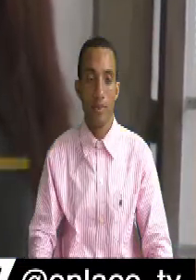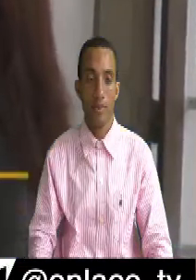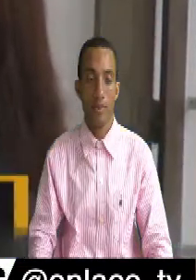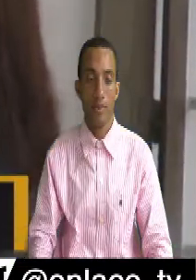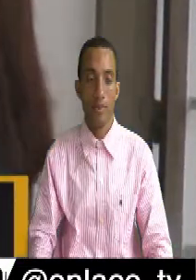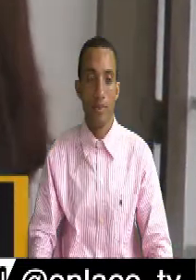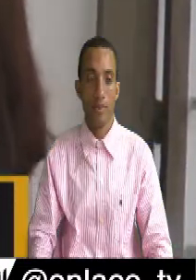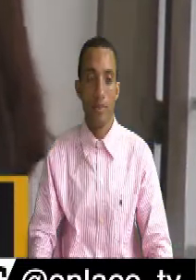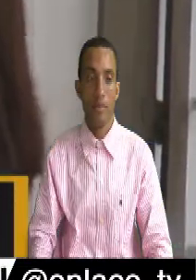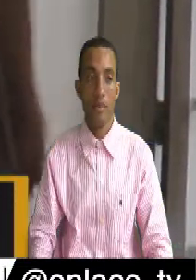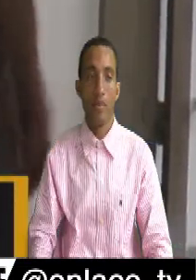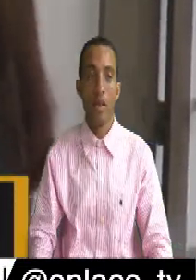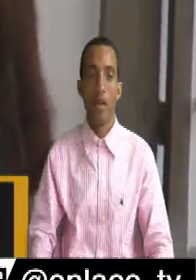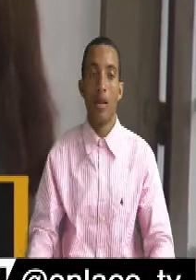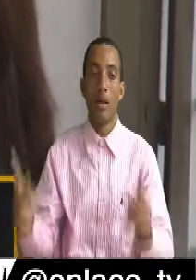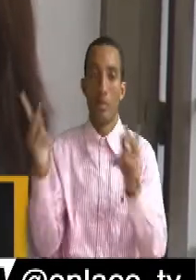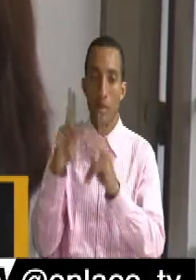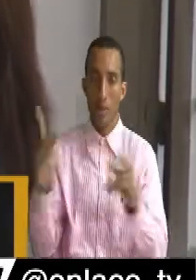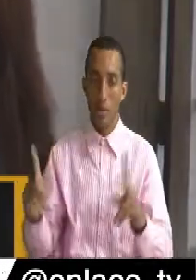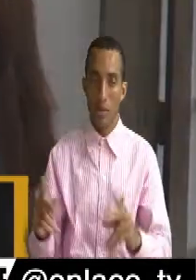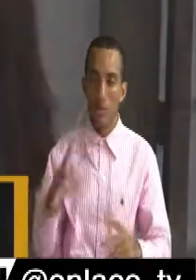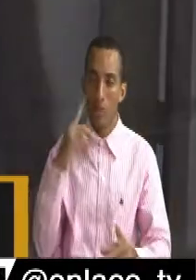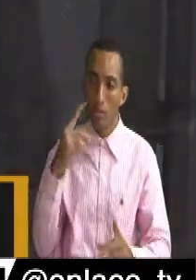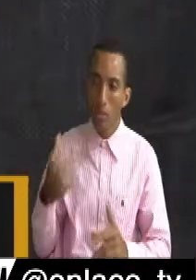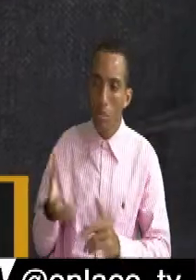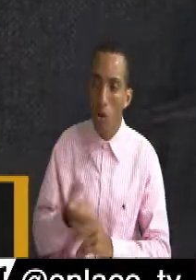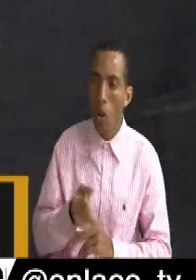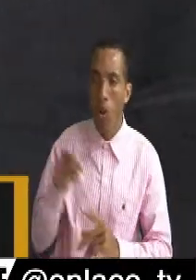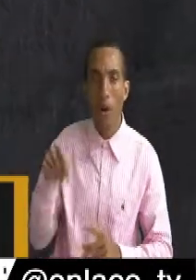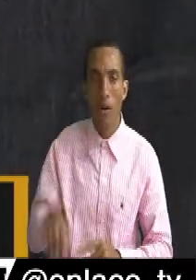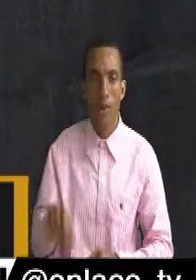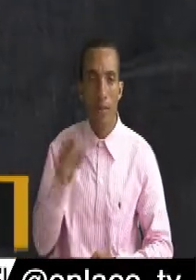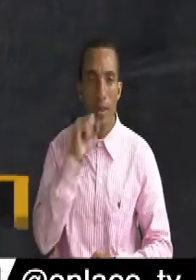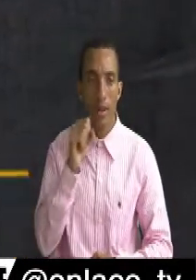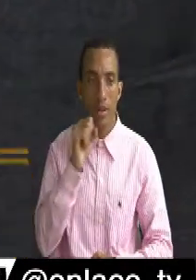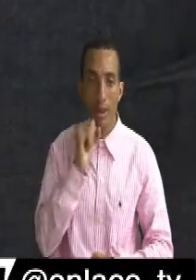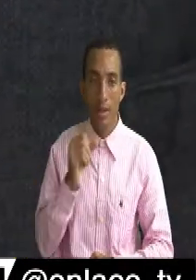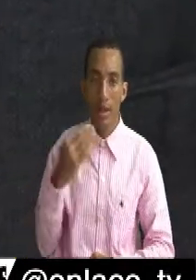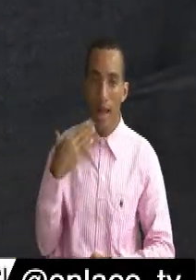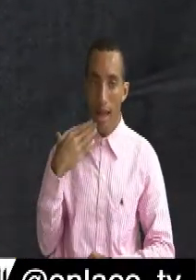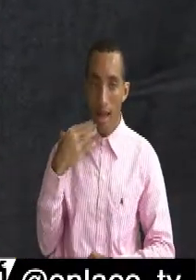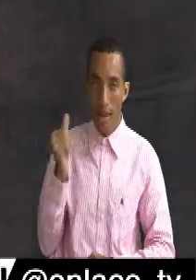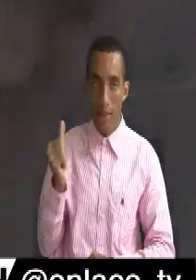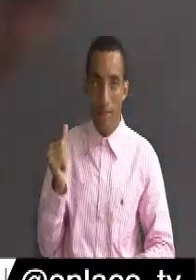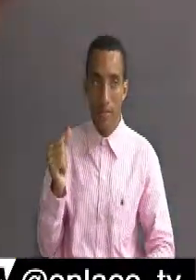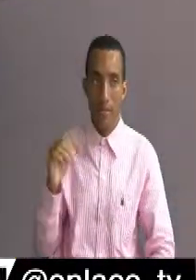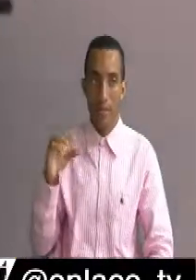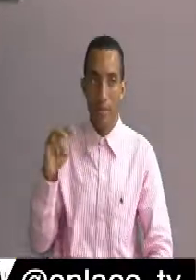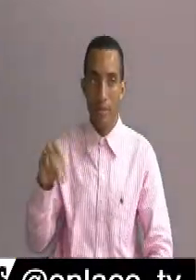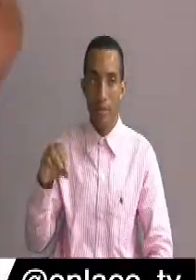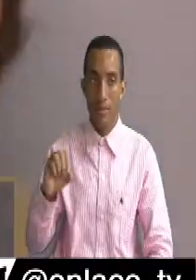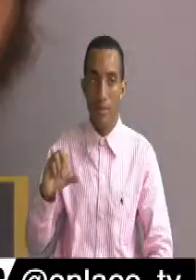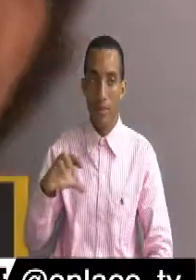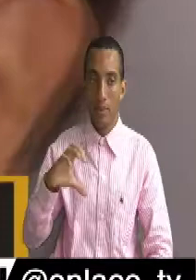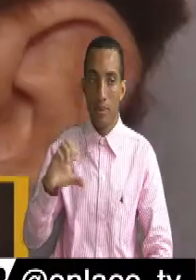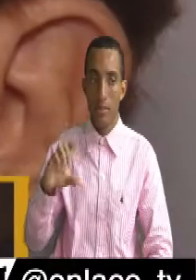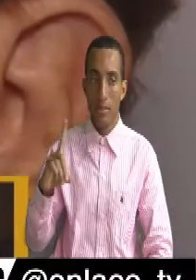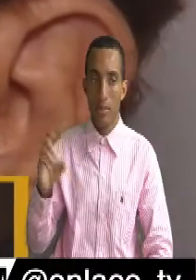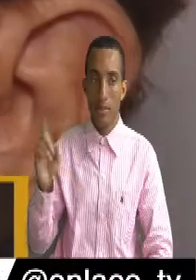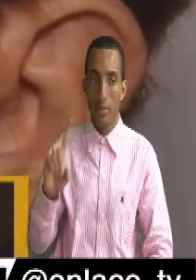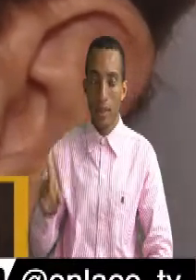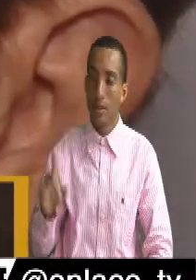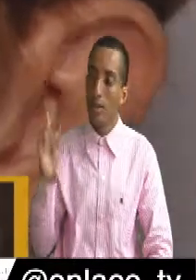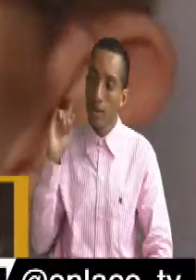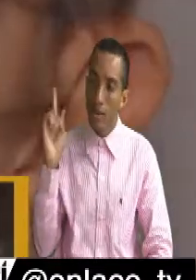Personajes que inspiran es lo que encontramos en Barranca Bermeja, y es el caso de Mercedes Tatis de Serrano, una mujer que a sus 75 años